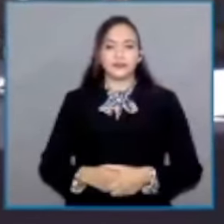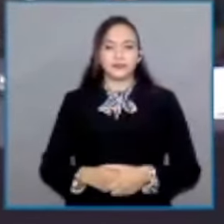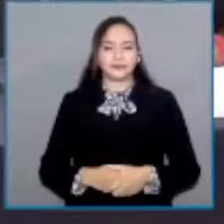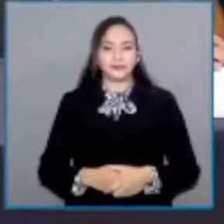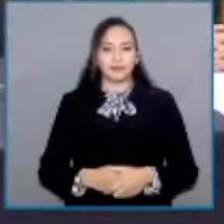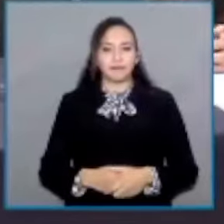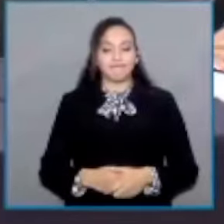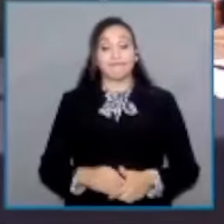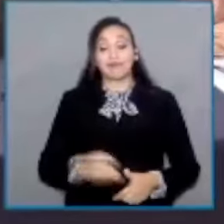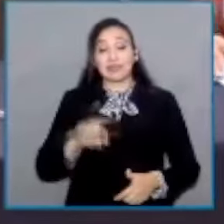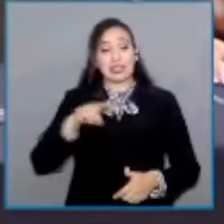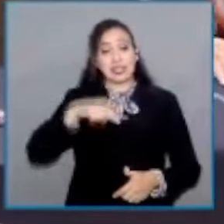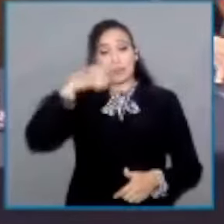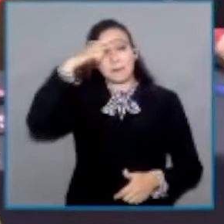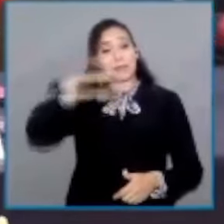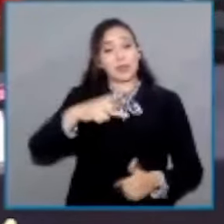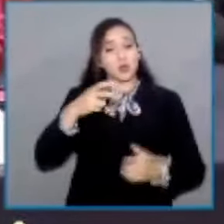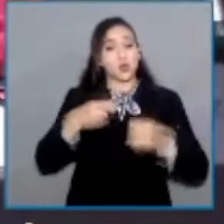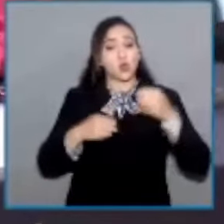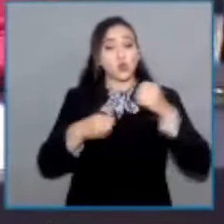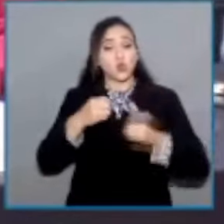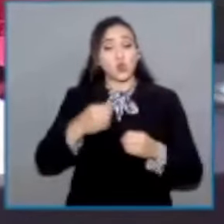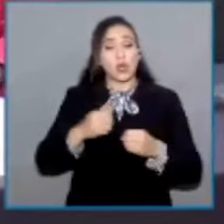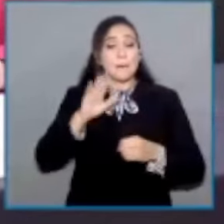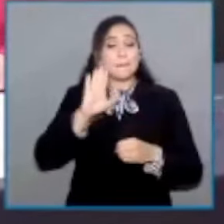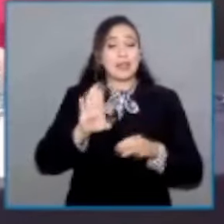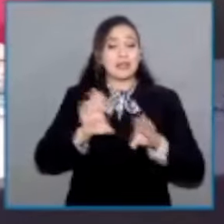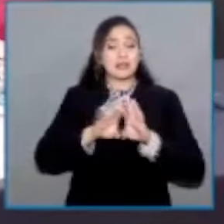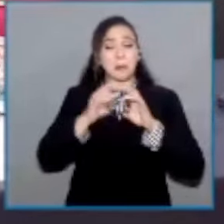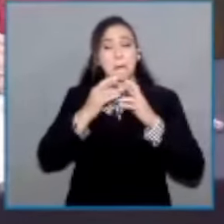luto. Muchísimas gracias por esta invitación.